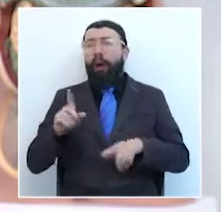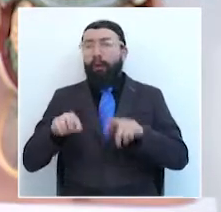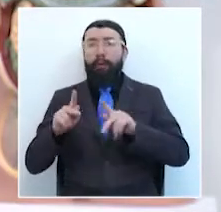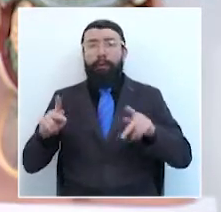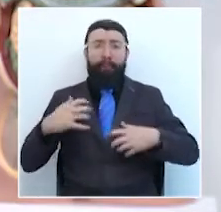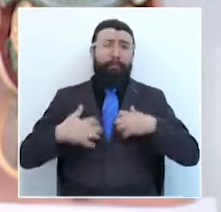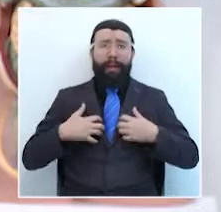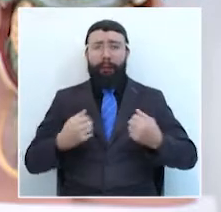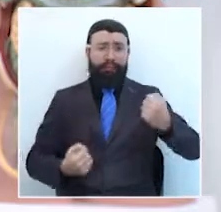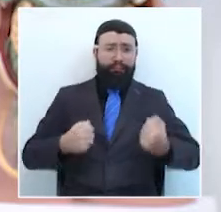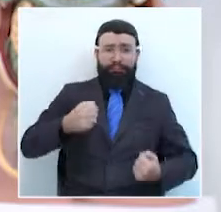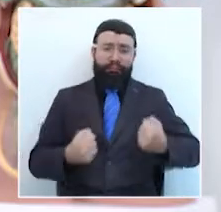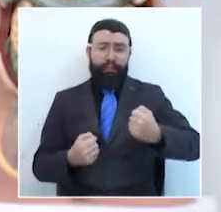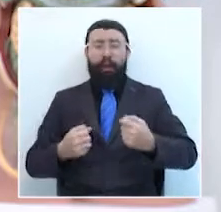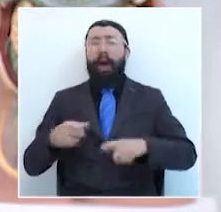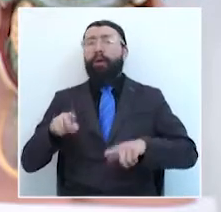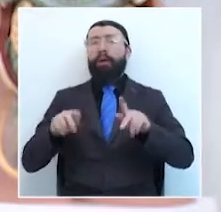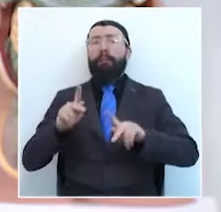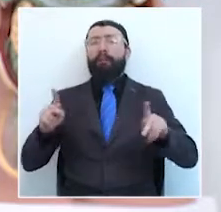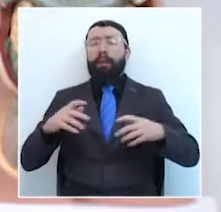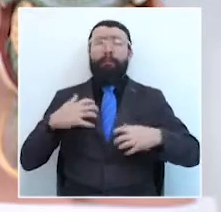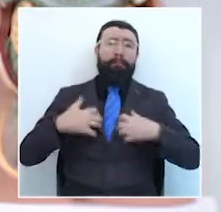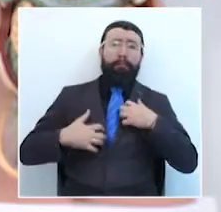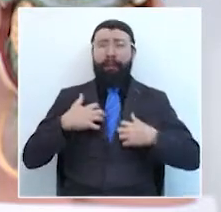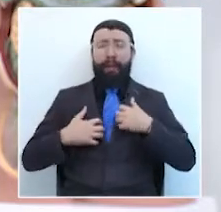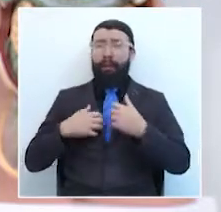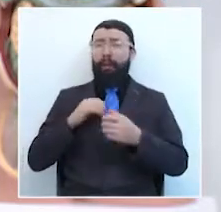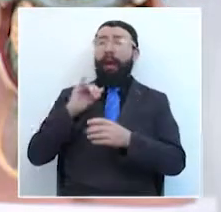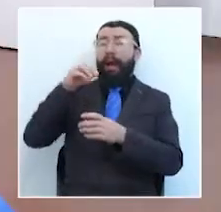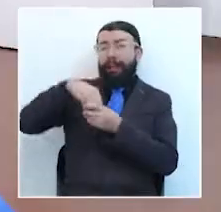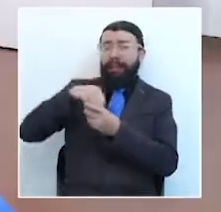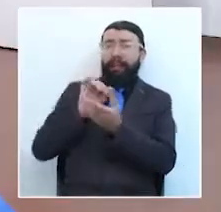tienen miedo a montar en avión a pelusso sus miedos